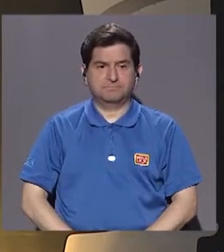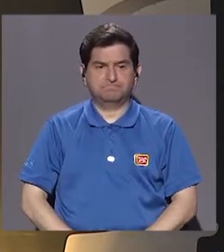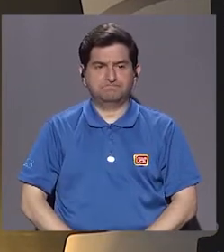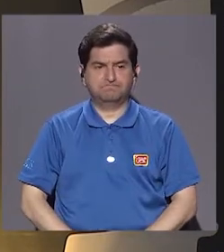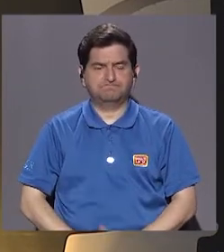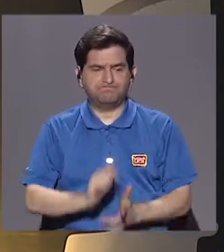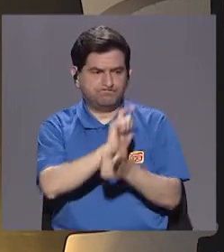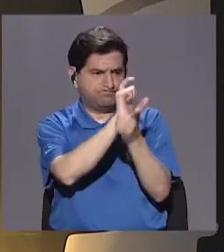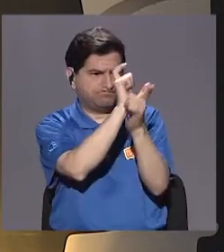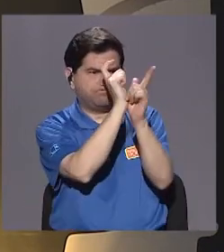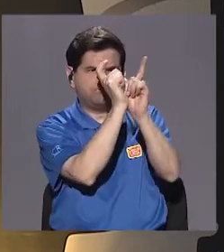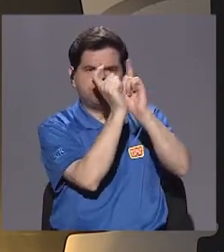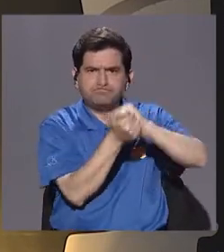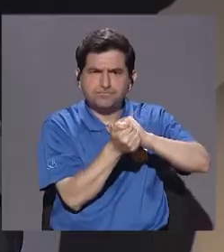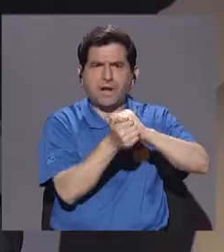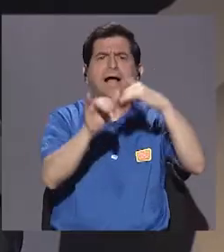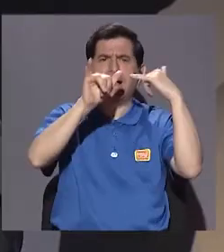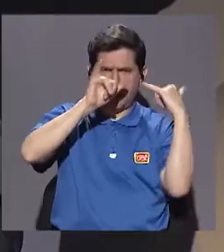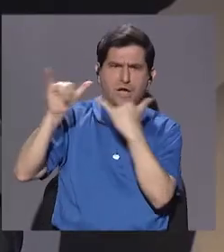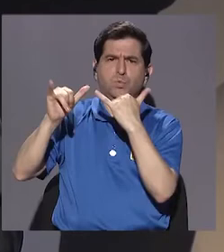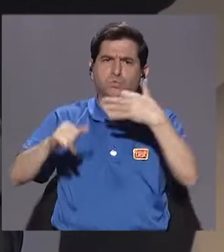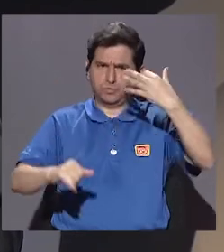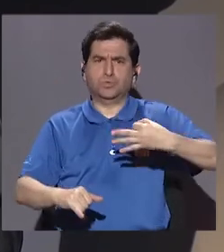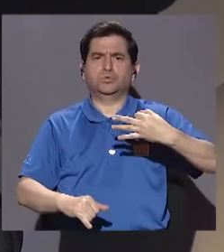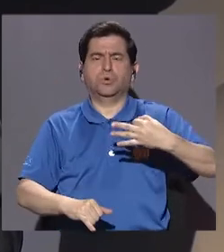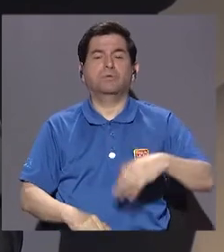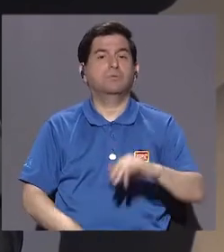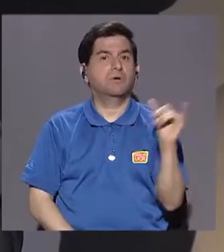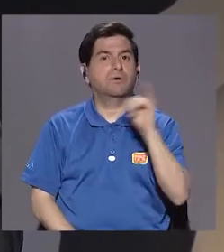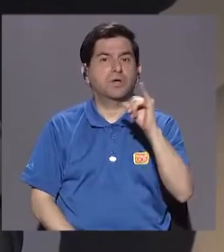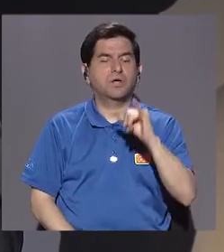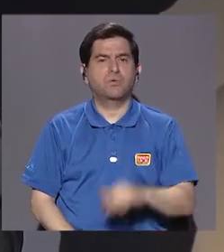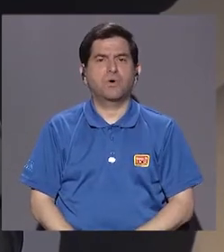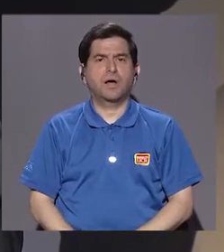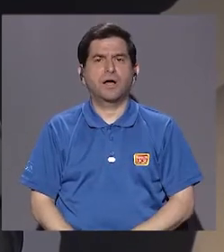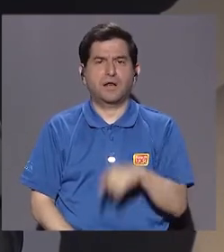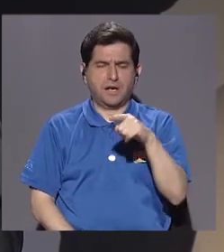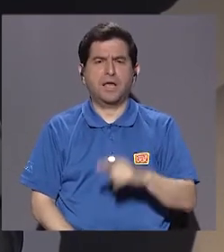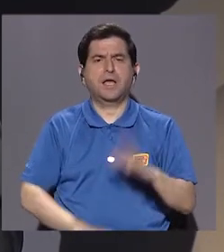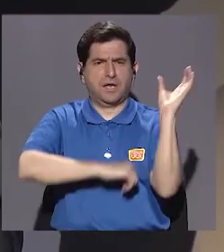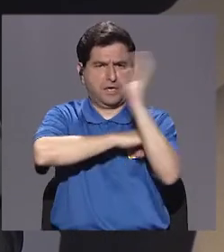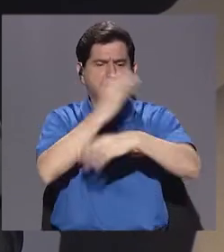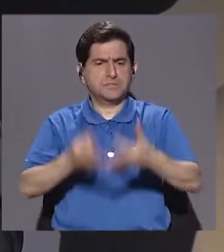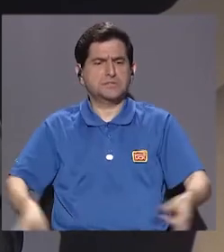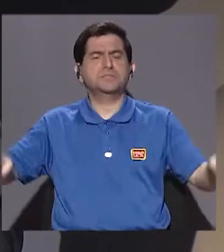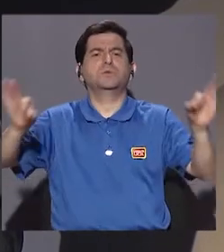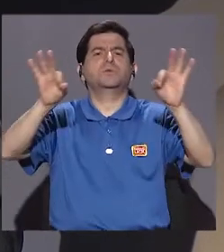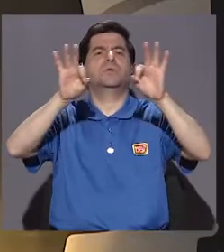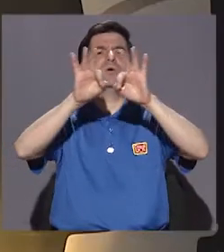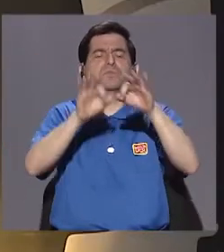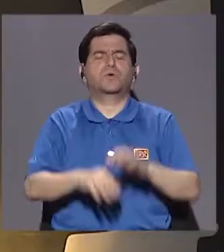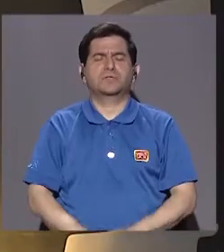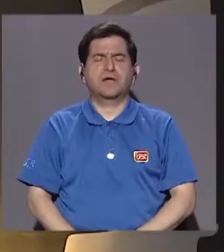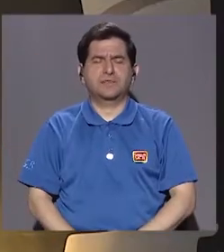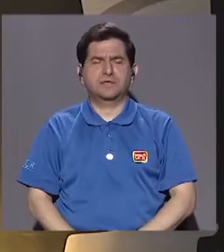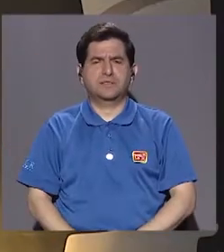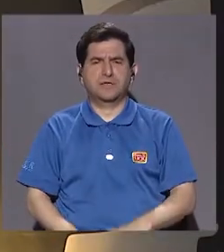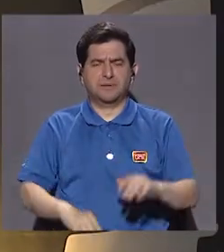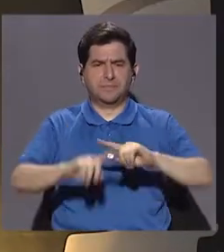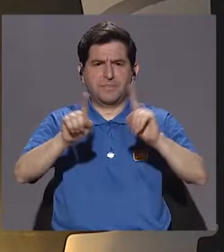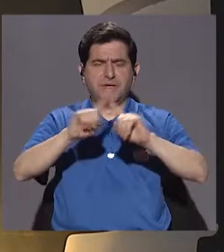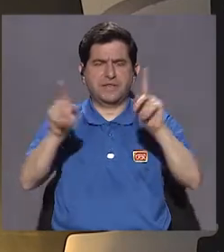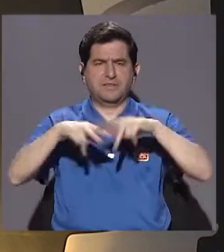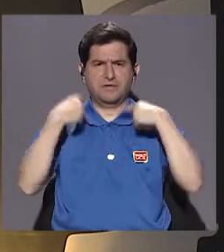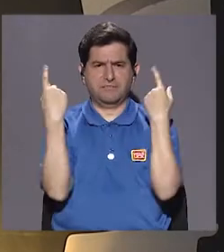convertido en acusaciones y también en sentencias muy importantes de dirigentes de